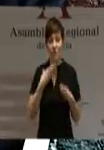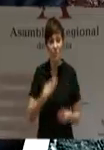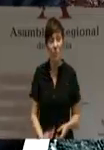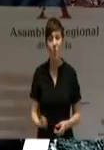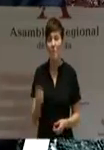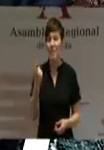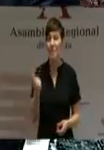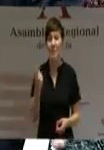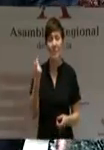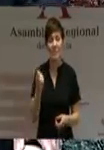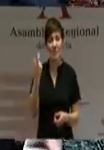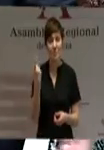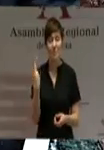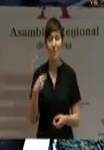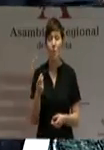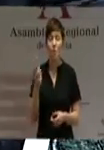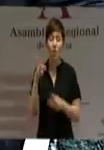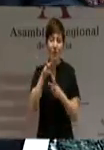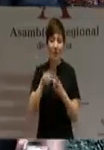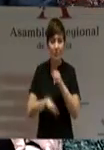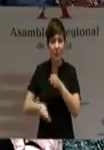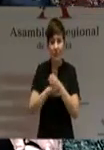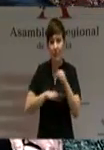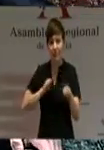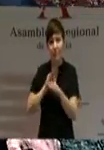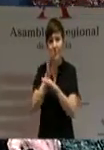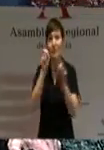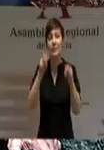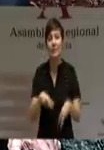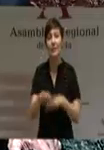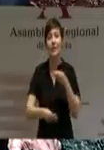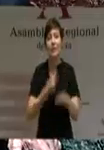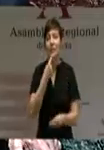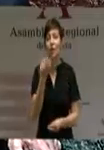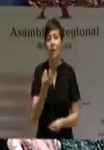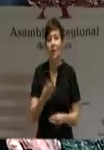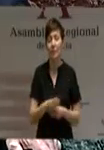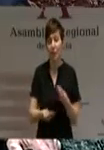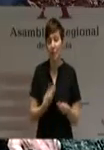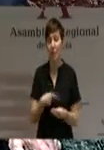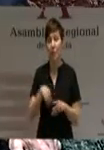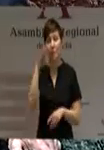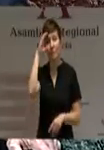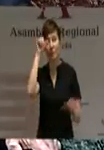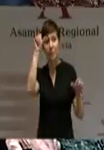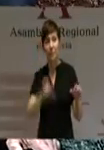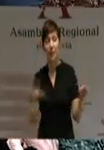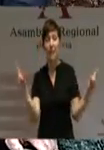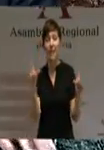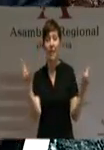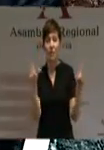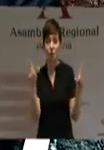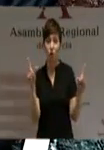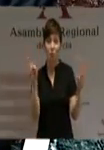la renta básica en nuestra región, ¿qué les decimos? ¿Que se entretengan viéndolo a usted en una televisión autonómica que nos va a